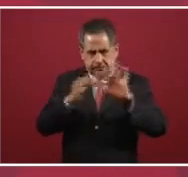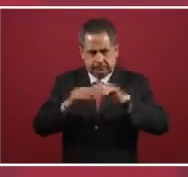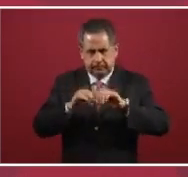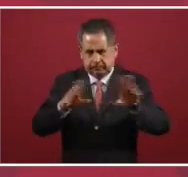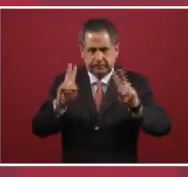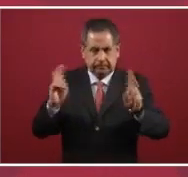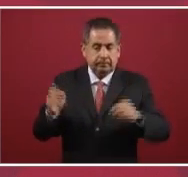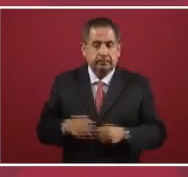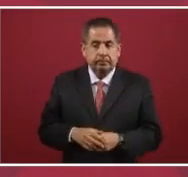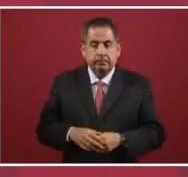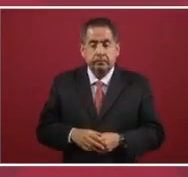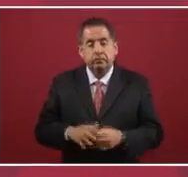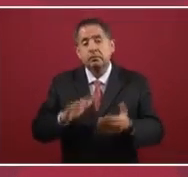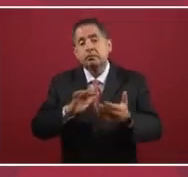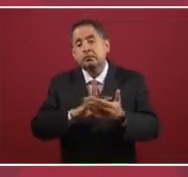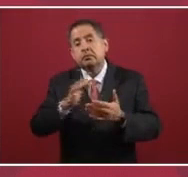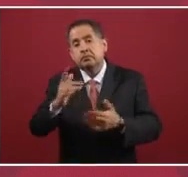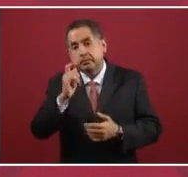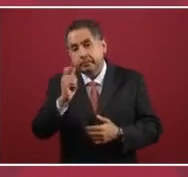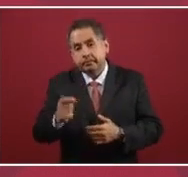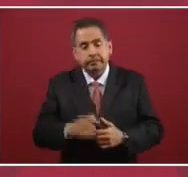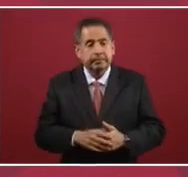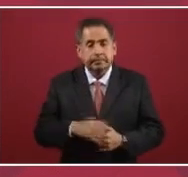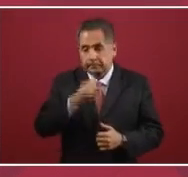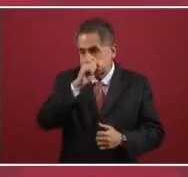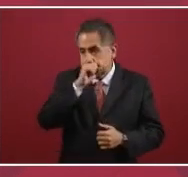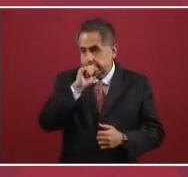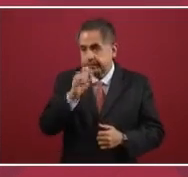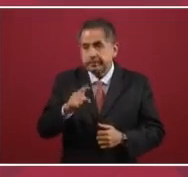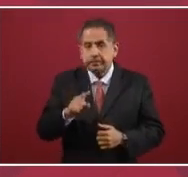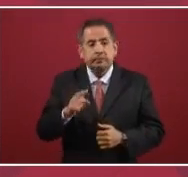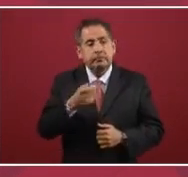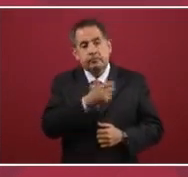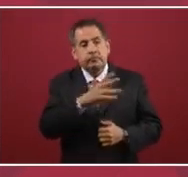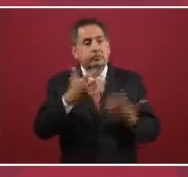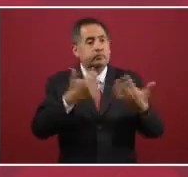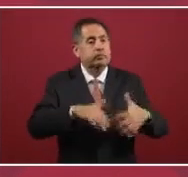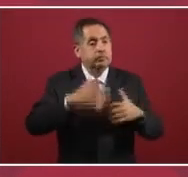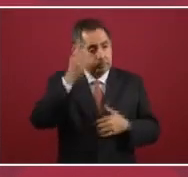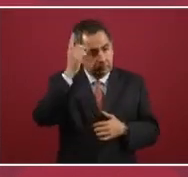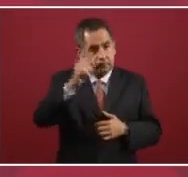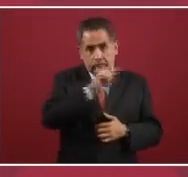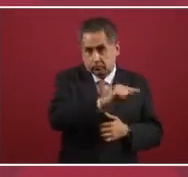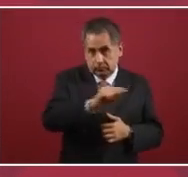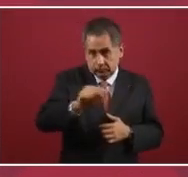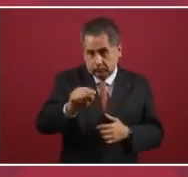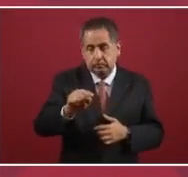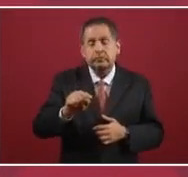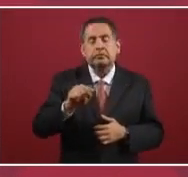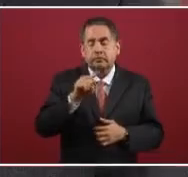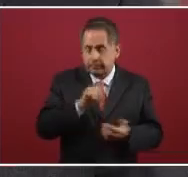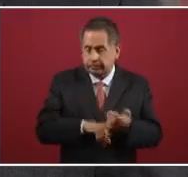tema. Agradecer también a los empresarios de